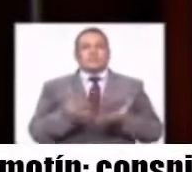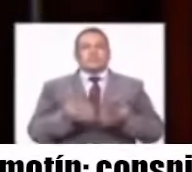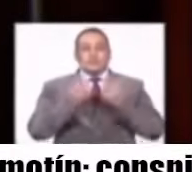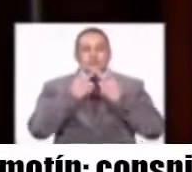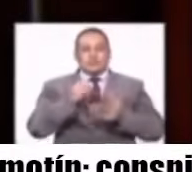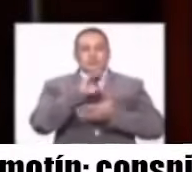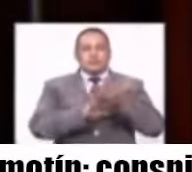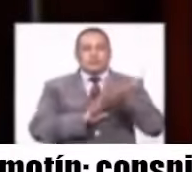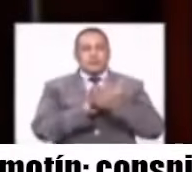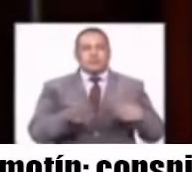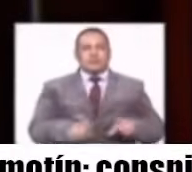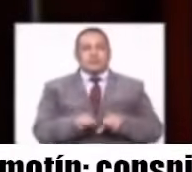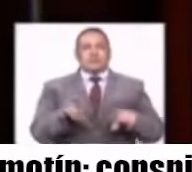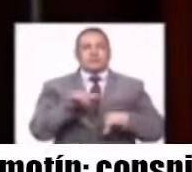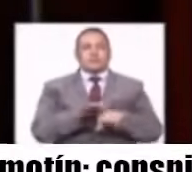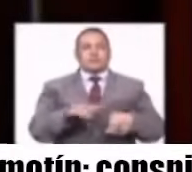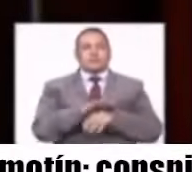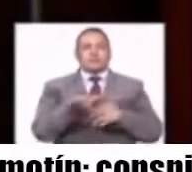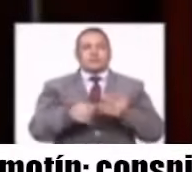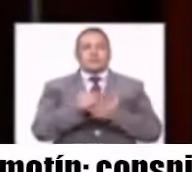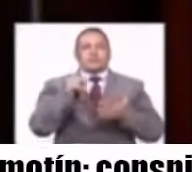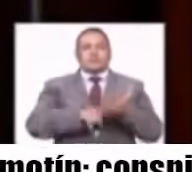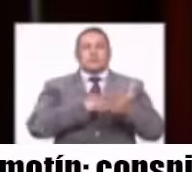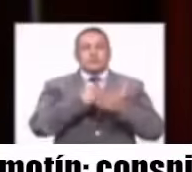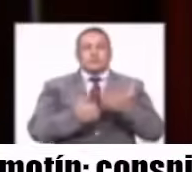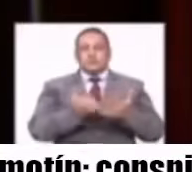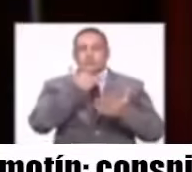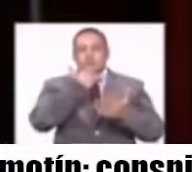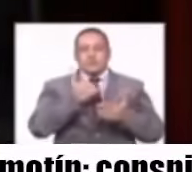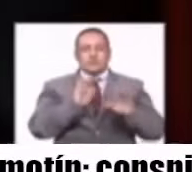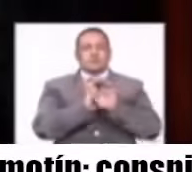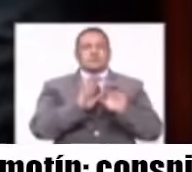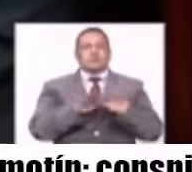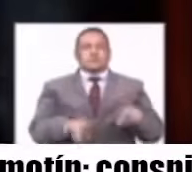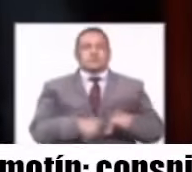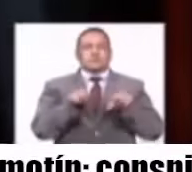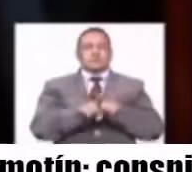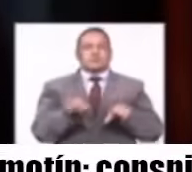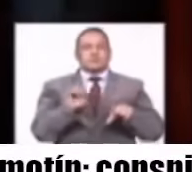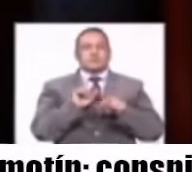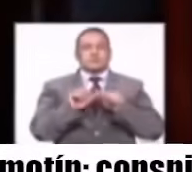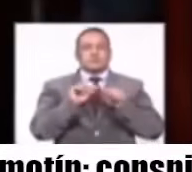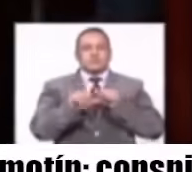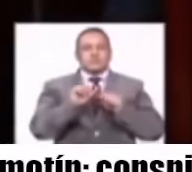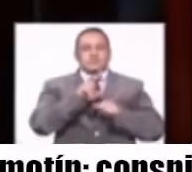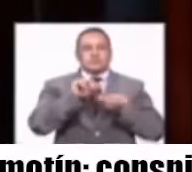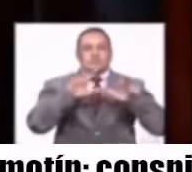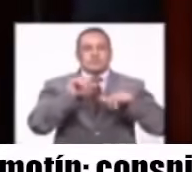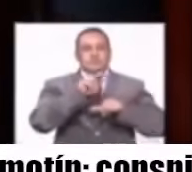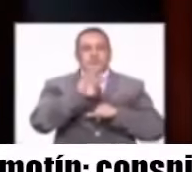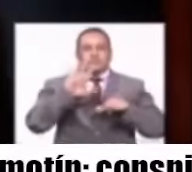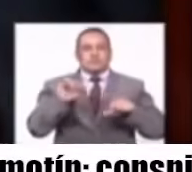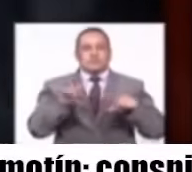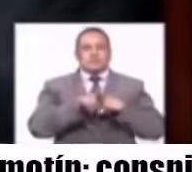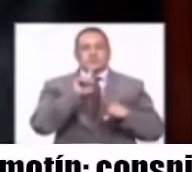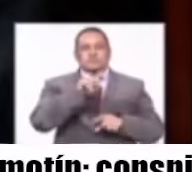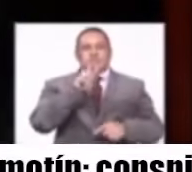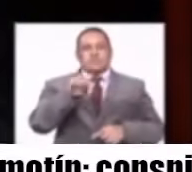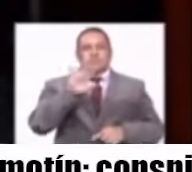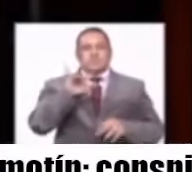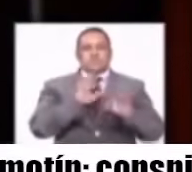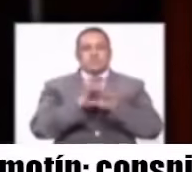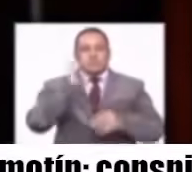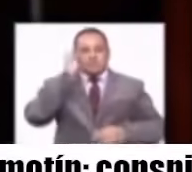el informe respecto de la infracción constitucional en los artículos 38, 45 y 125 de